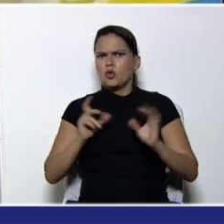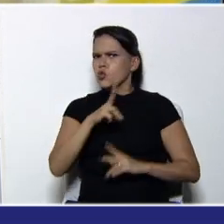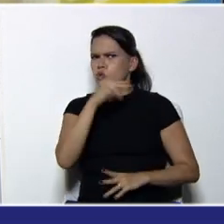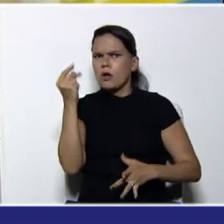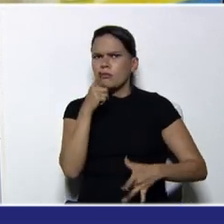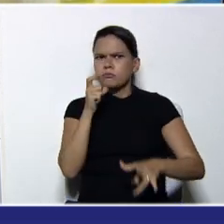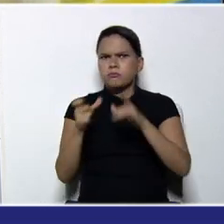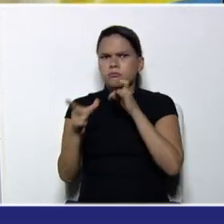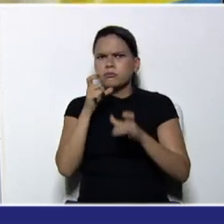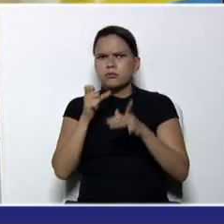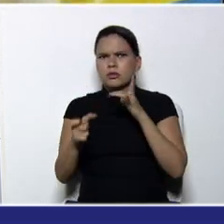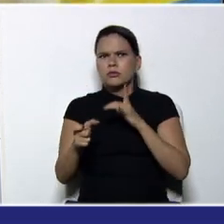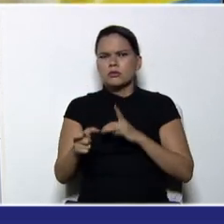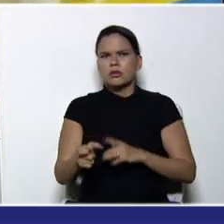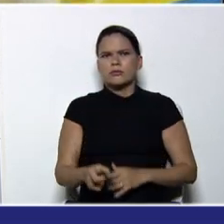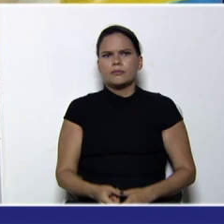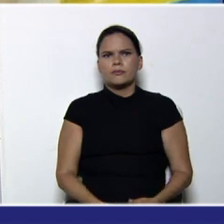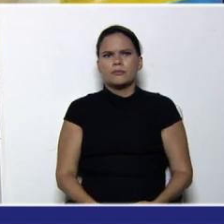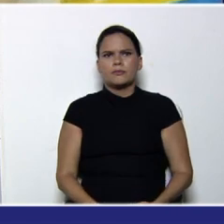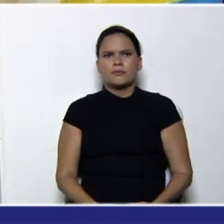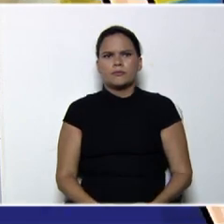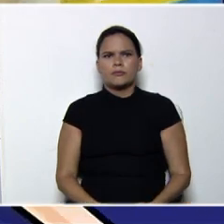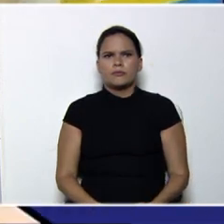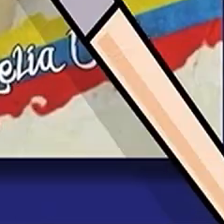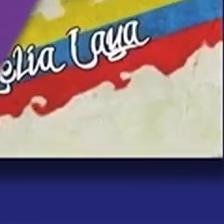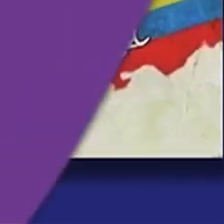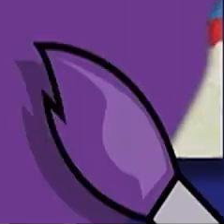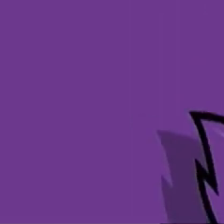pregunta. Argelia Laya.